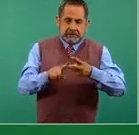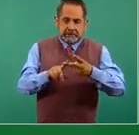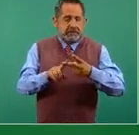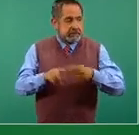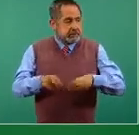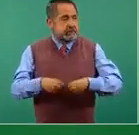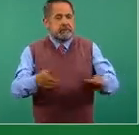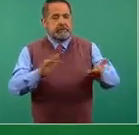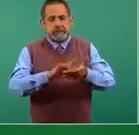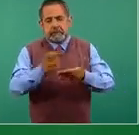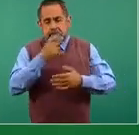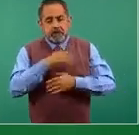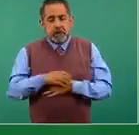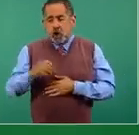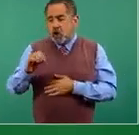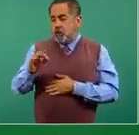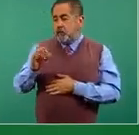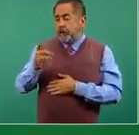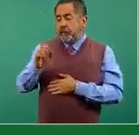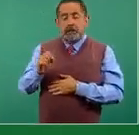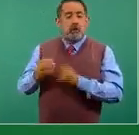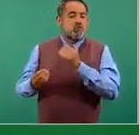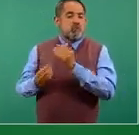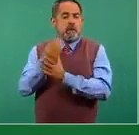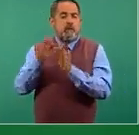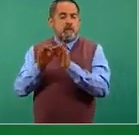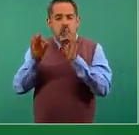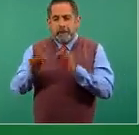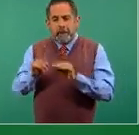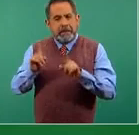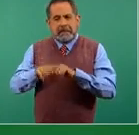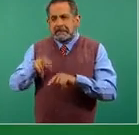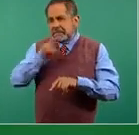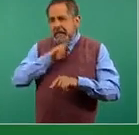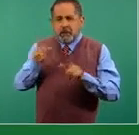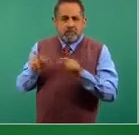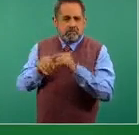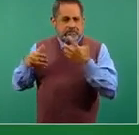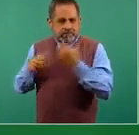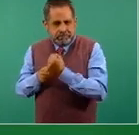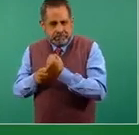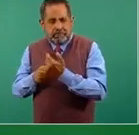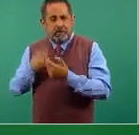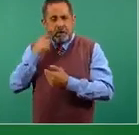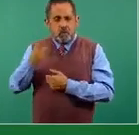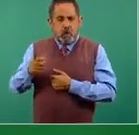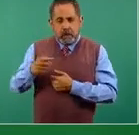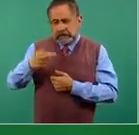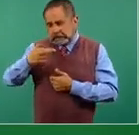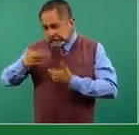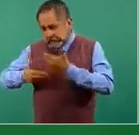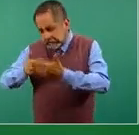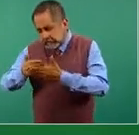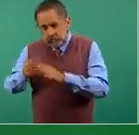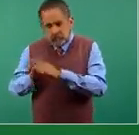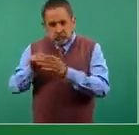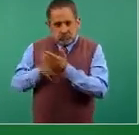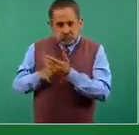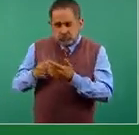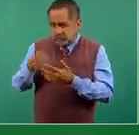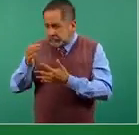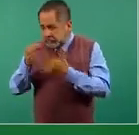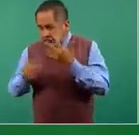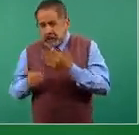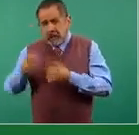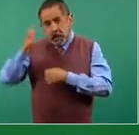ya dado que COFEPRIS trabaja con el nuevo formato optimizado, que se basa en las mejores prácticas que tiene la